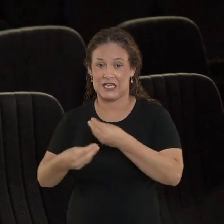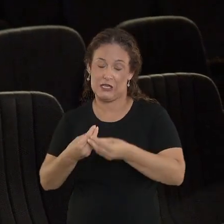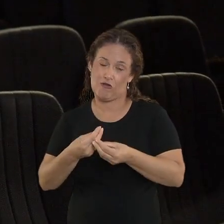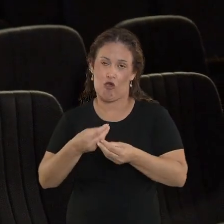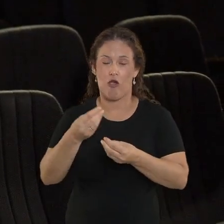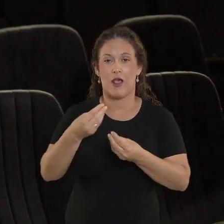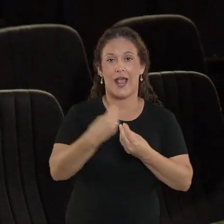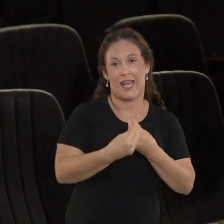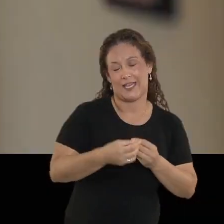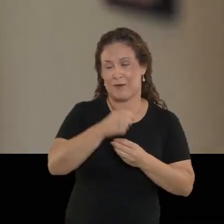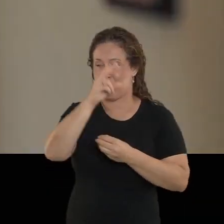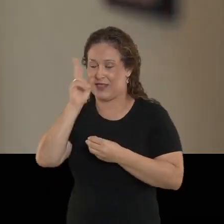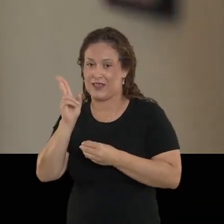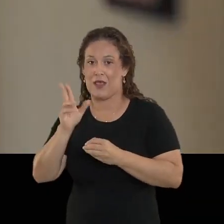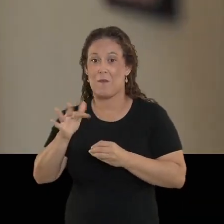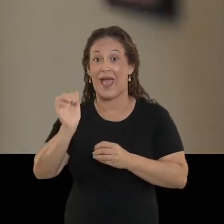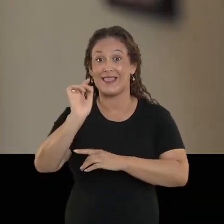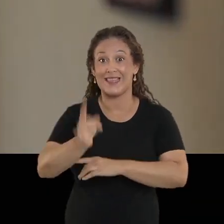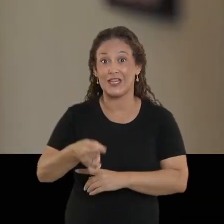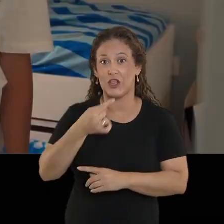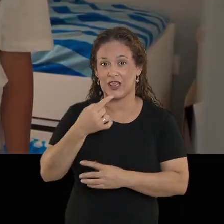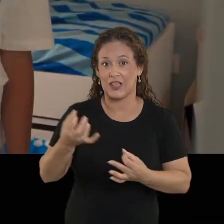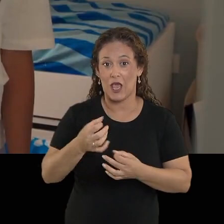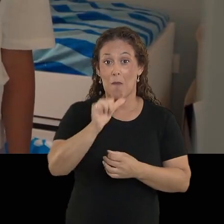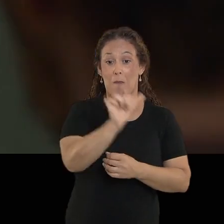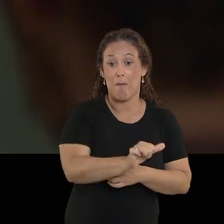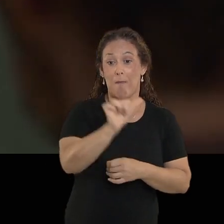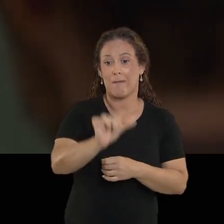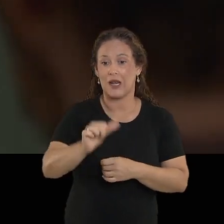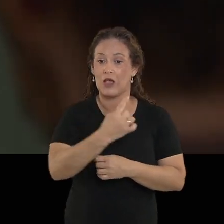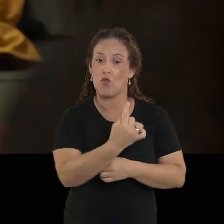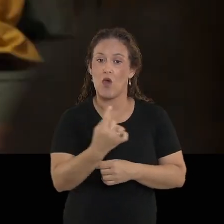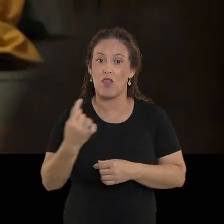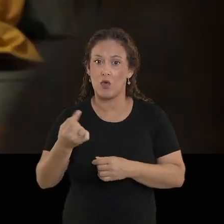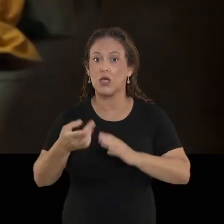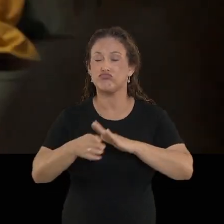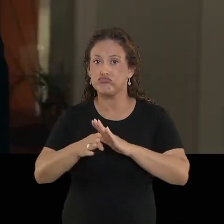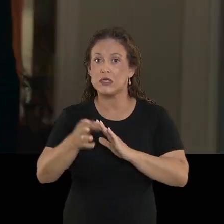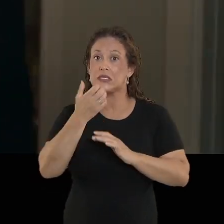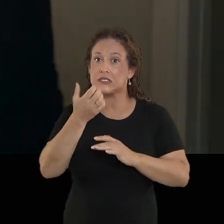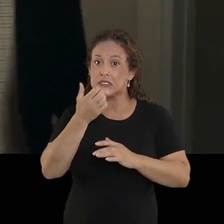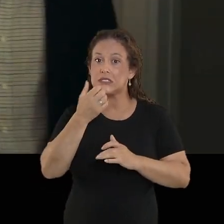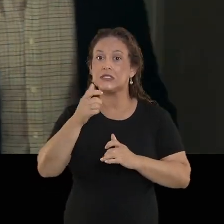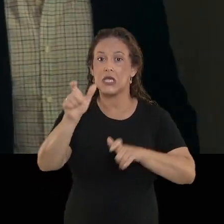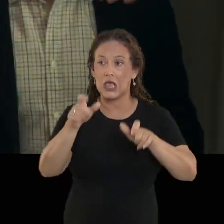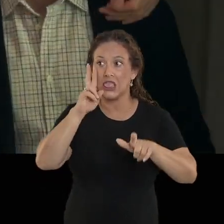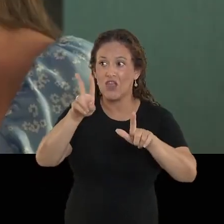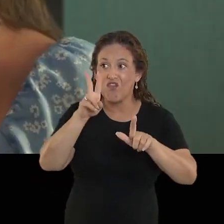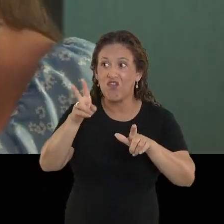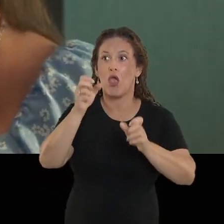Gran Canaria y Madrid. Y según dice el director, cada saga pues, se irá manteniendo mientras siga